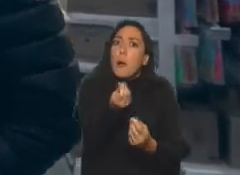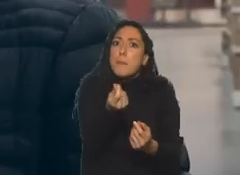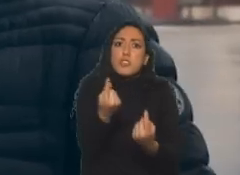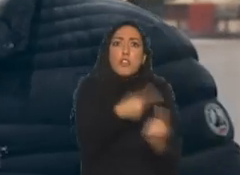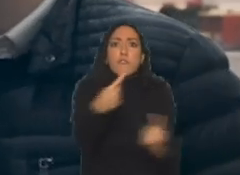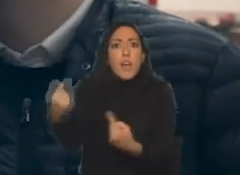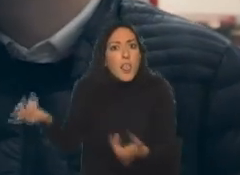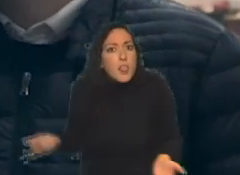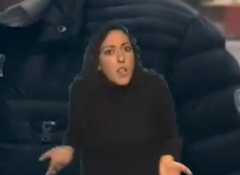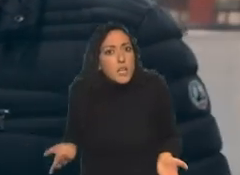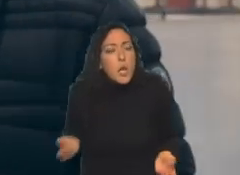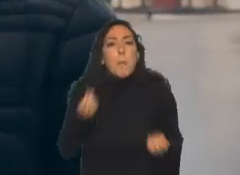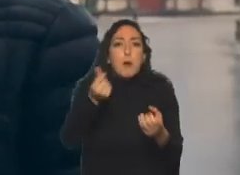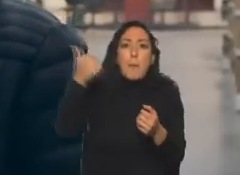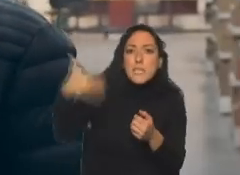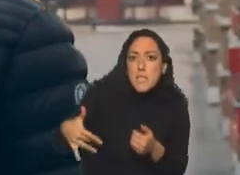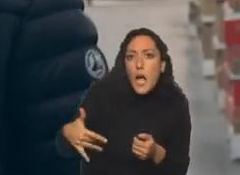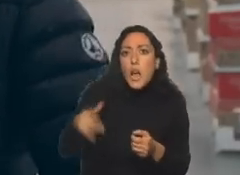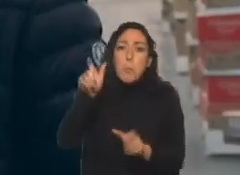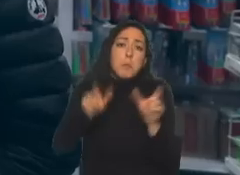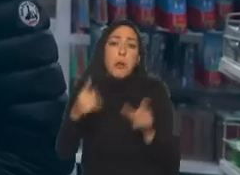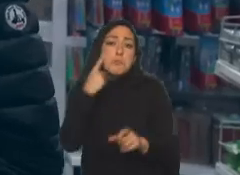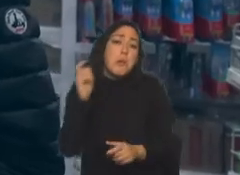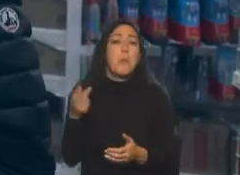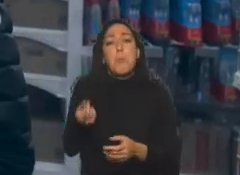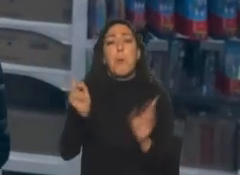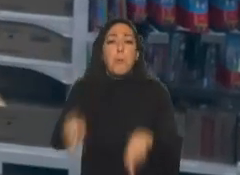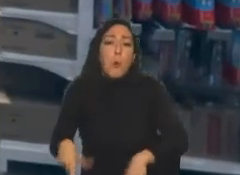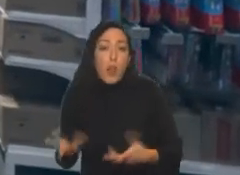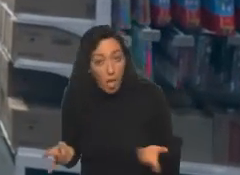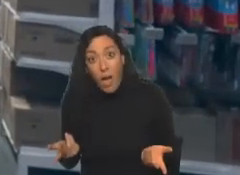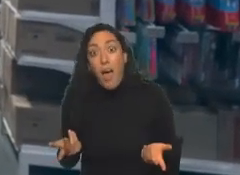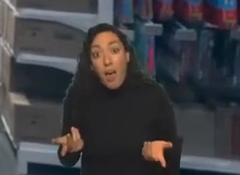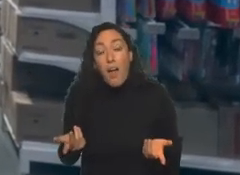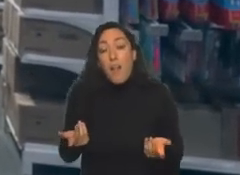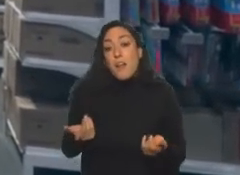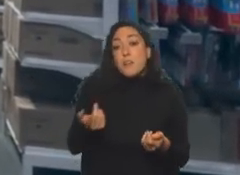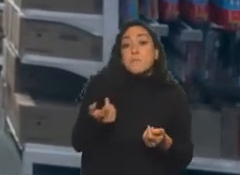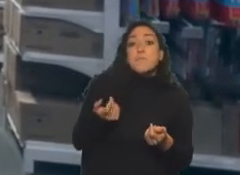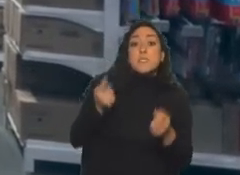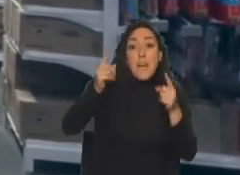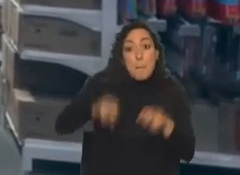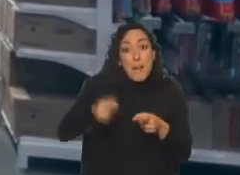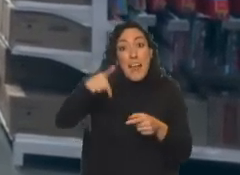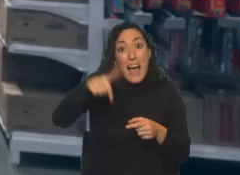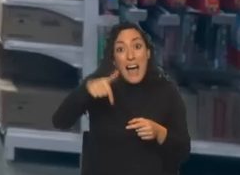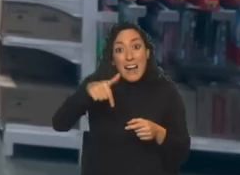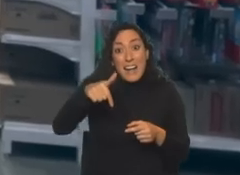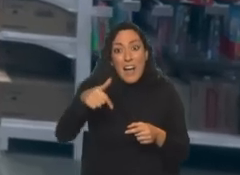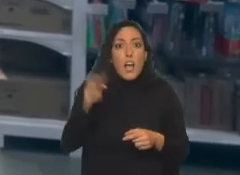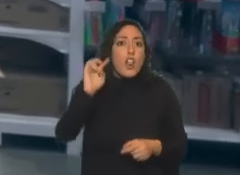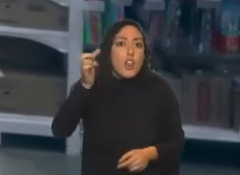precios, porque se vende más caro y la gente no mira los precios. Y aparte, acá tenemos la cabeza al